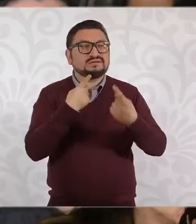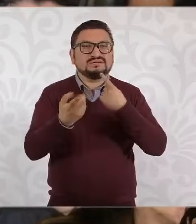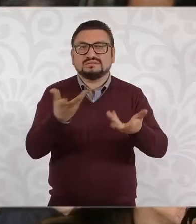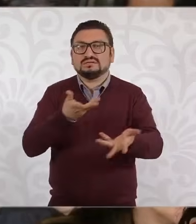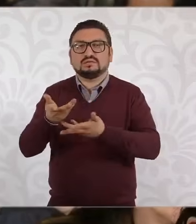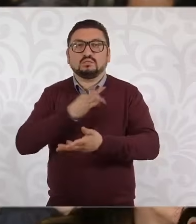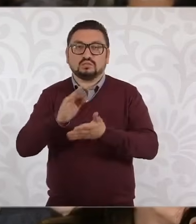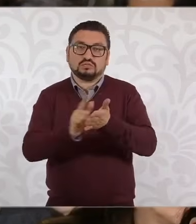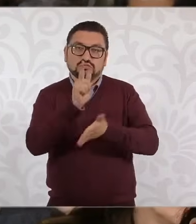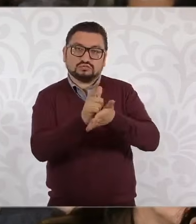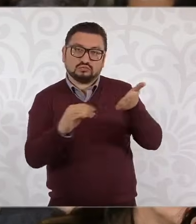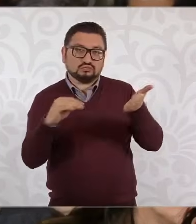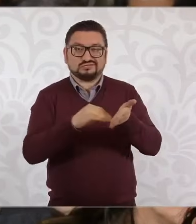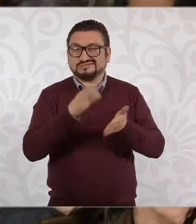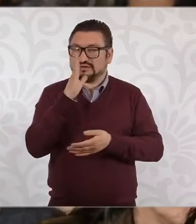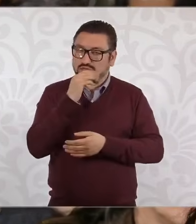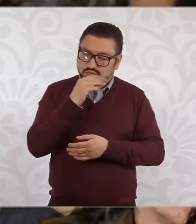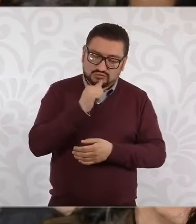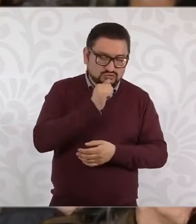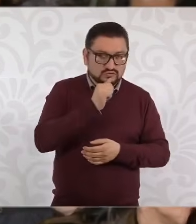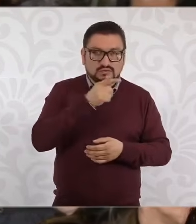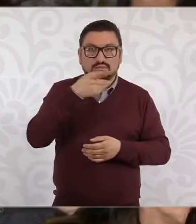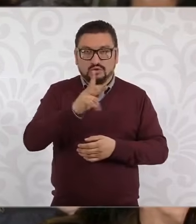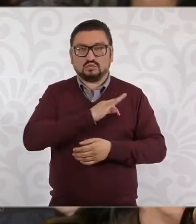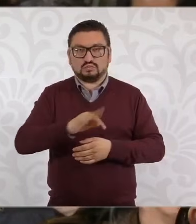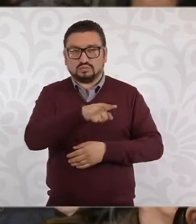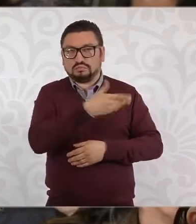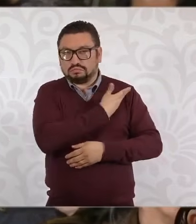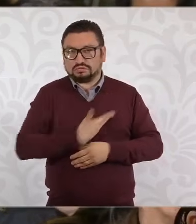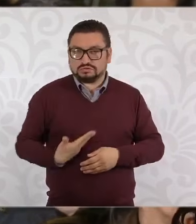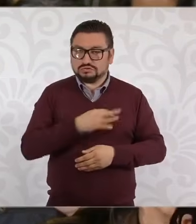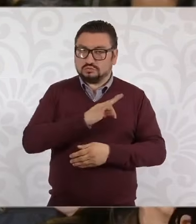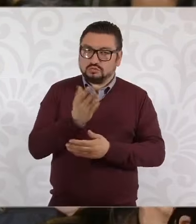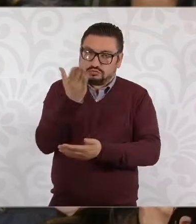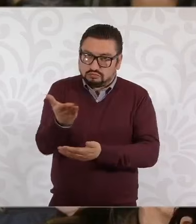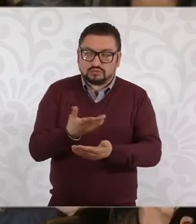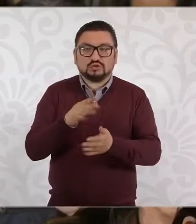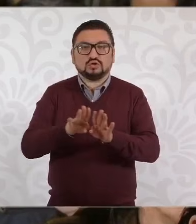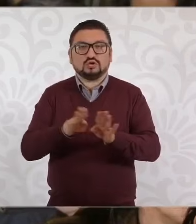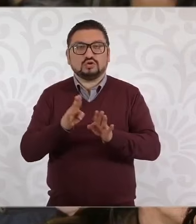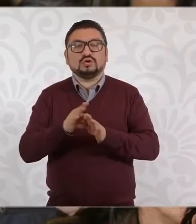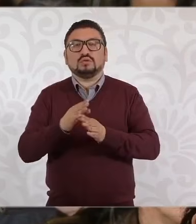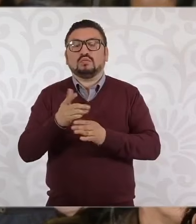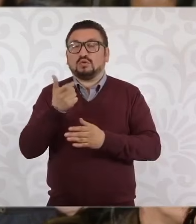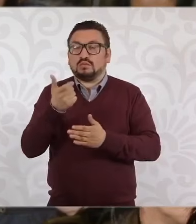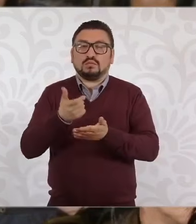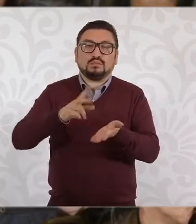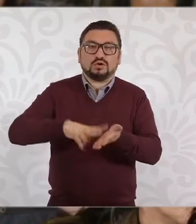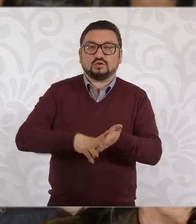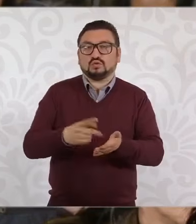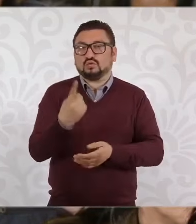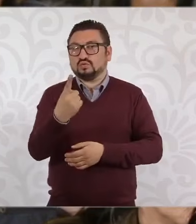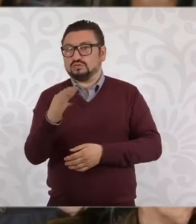se incluyera en la ley, ya no sucedió, pero me parece que a través del Ejecutivo se pudiera, no sé, trabajar con la tarifa 1F o